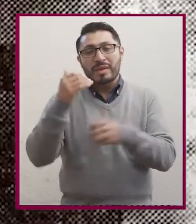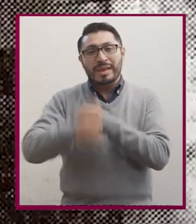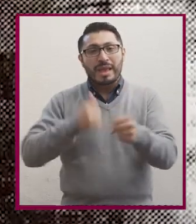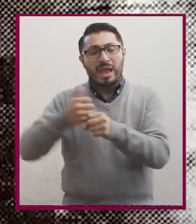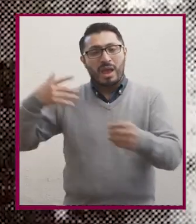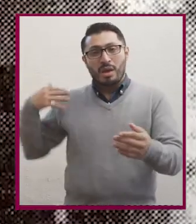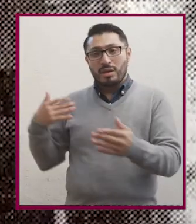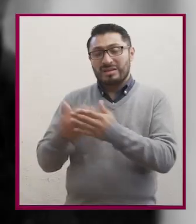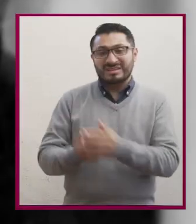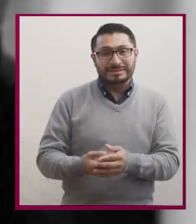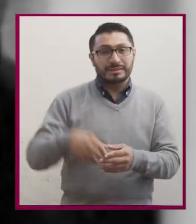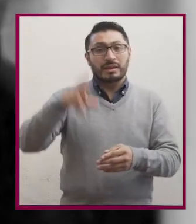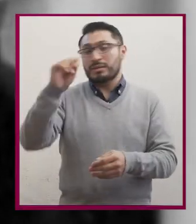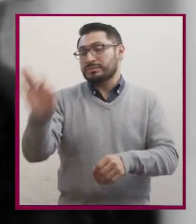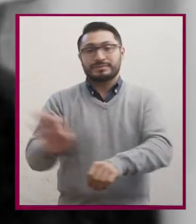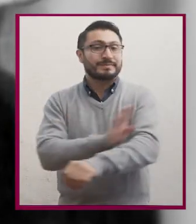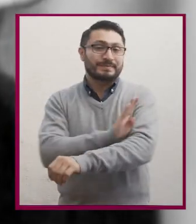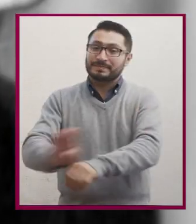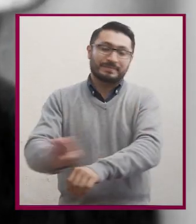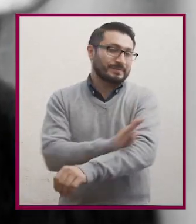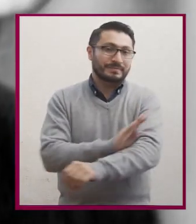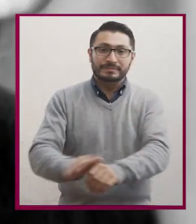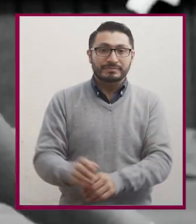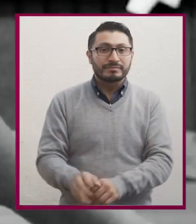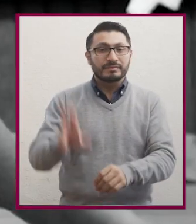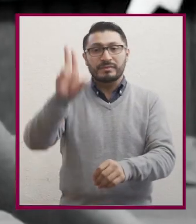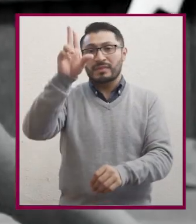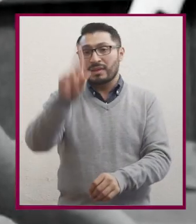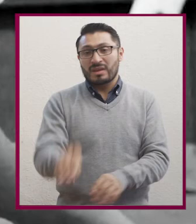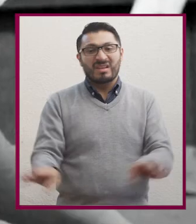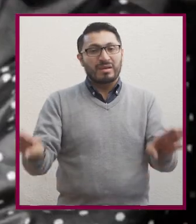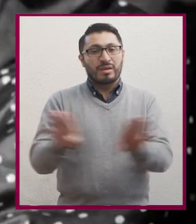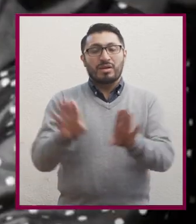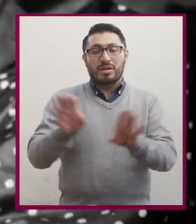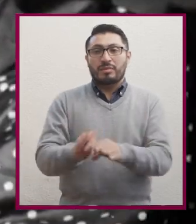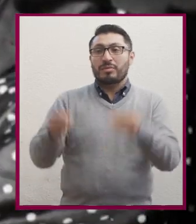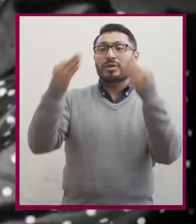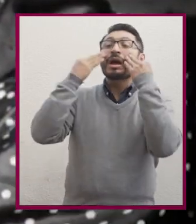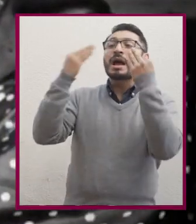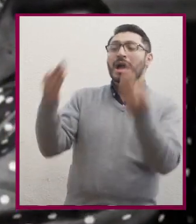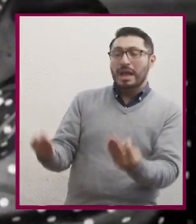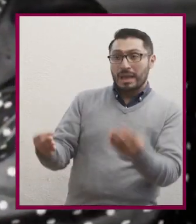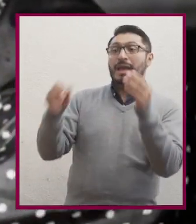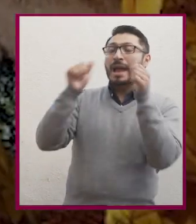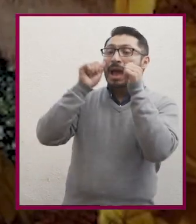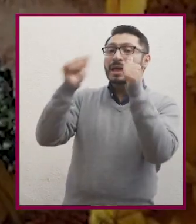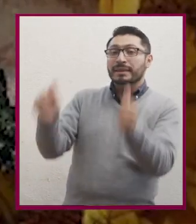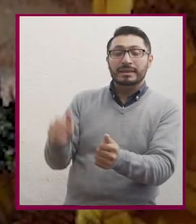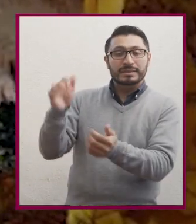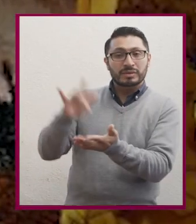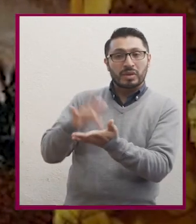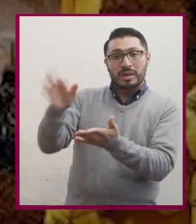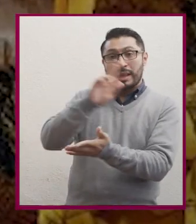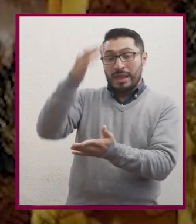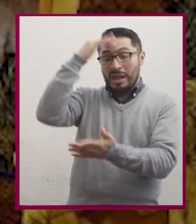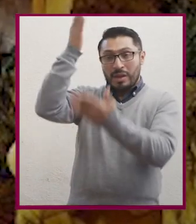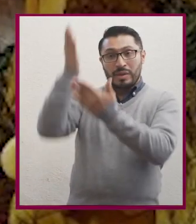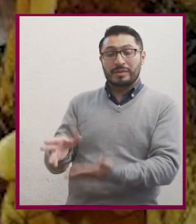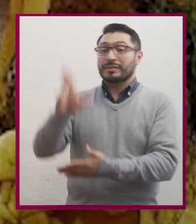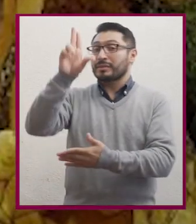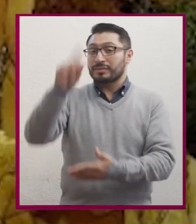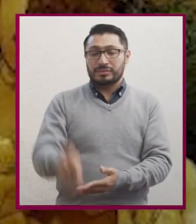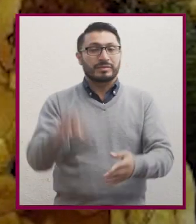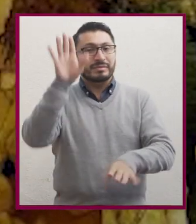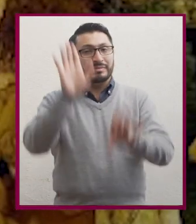general, no ha sido favorable. No se han tomado en cuenta sus obras ni sus aportaciones. Al parecer, en las sociedades